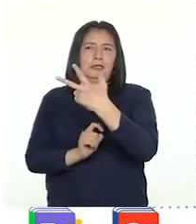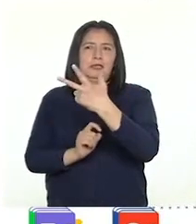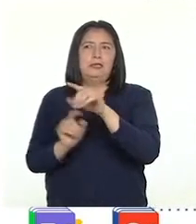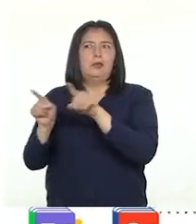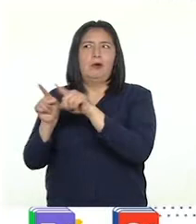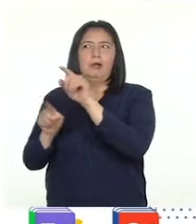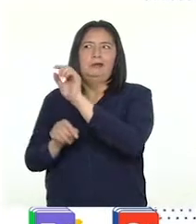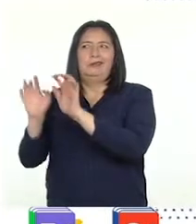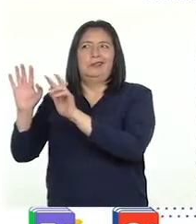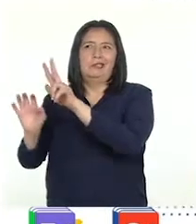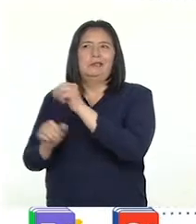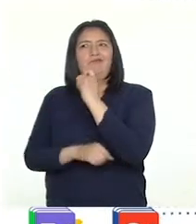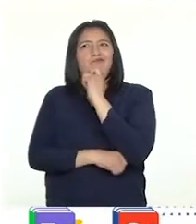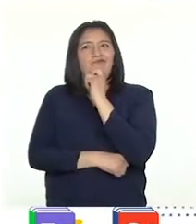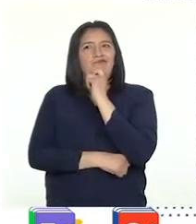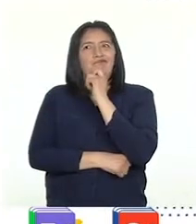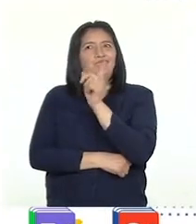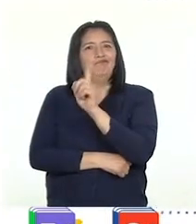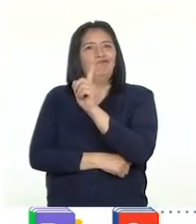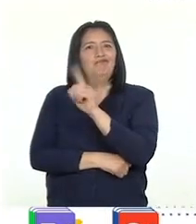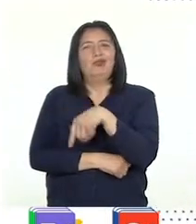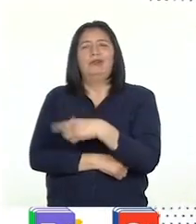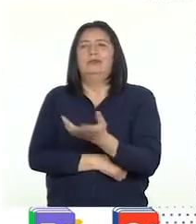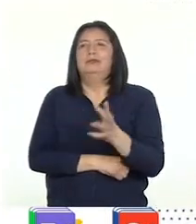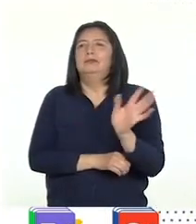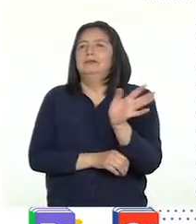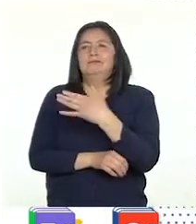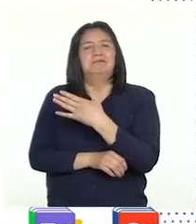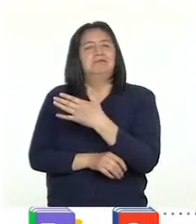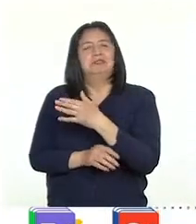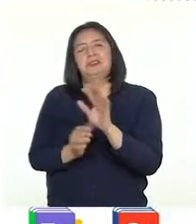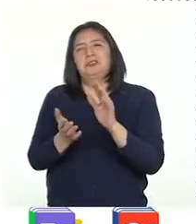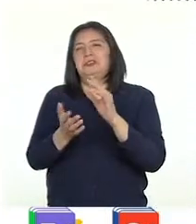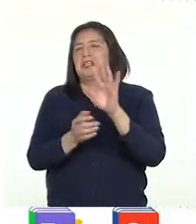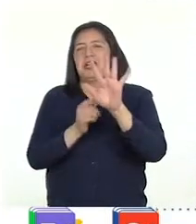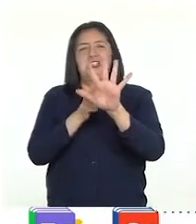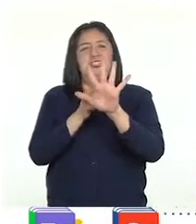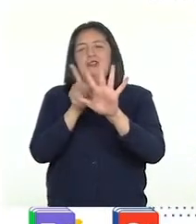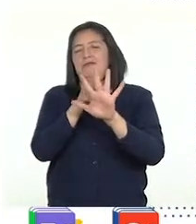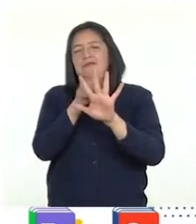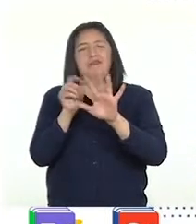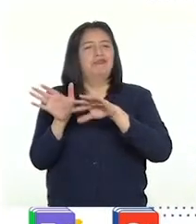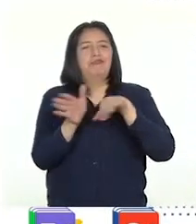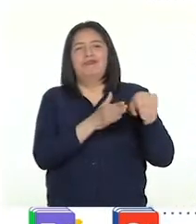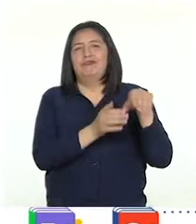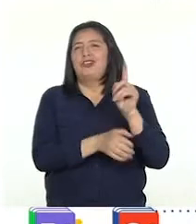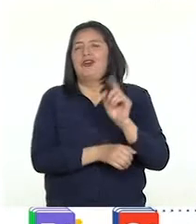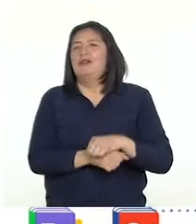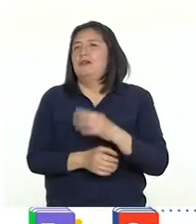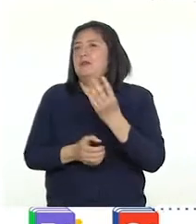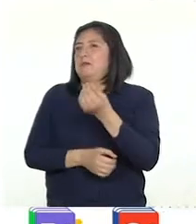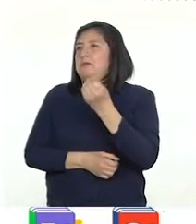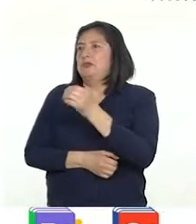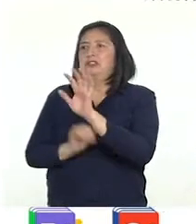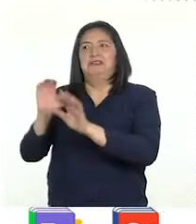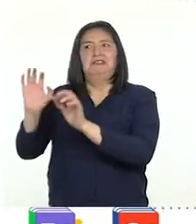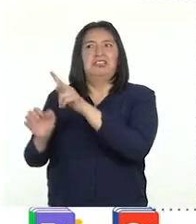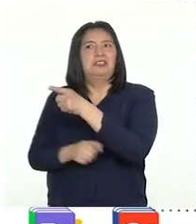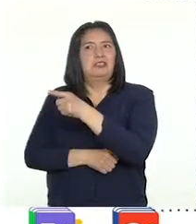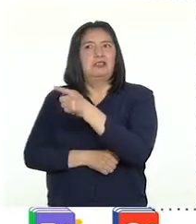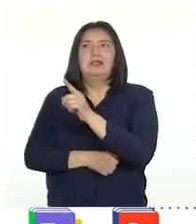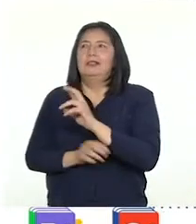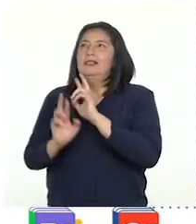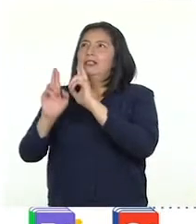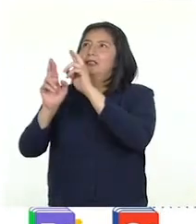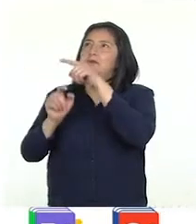da 13. Tampoco sirve. Entonces también descartamos el 5, porque sale 13 y